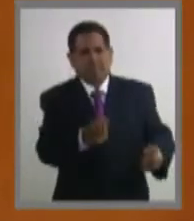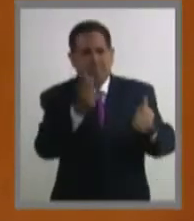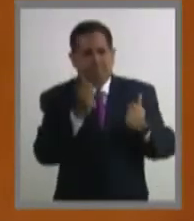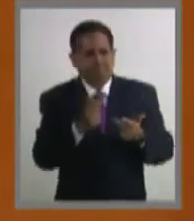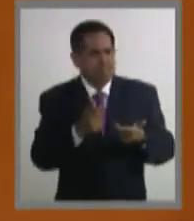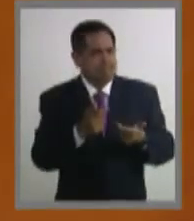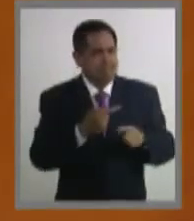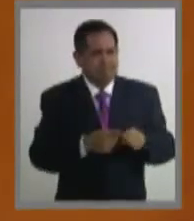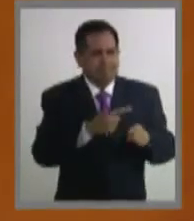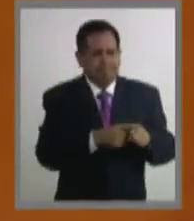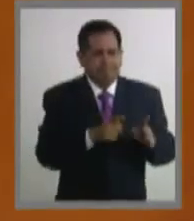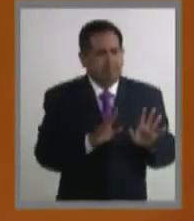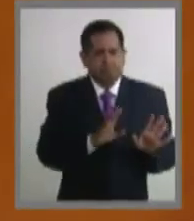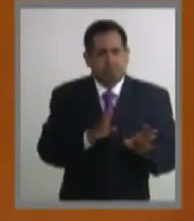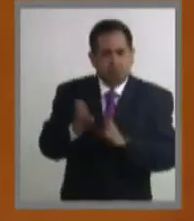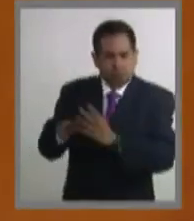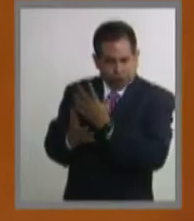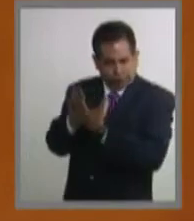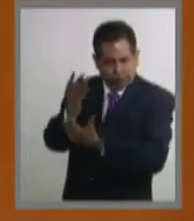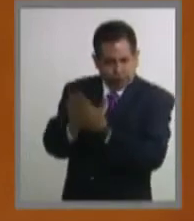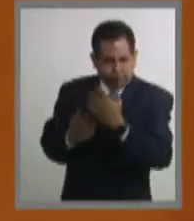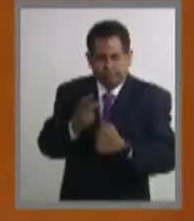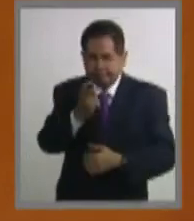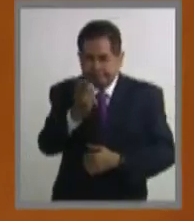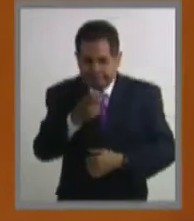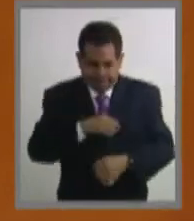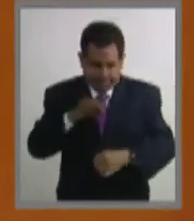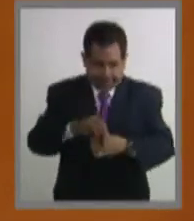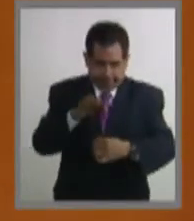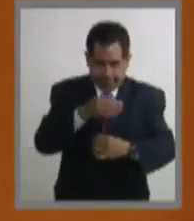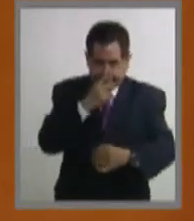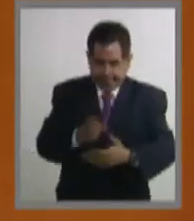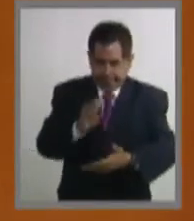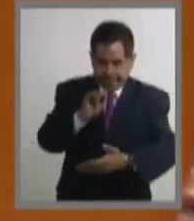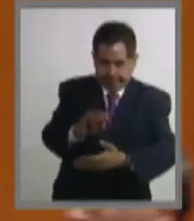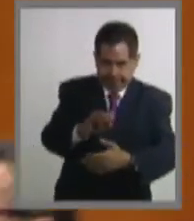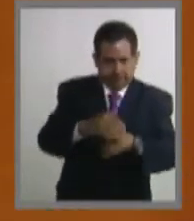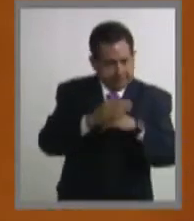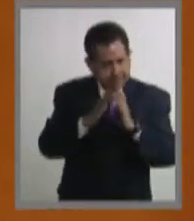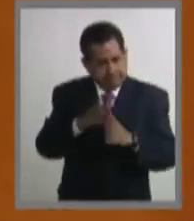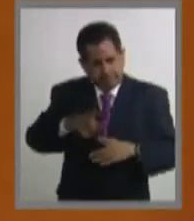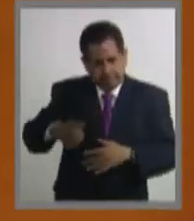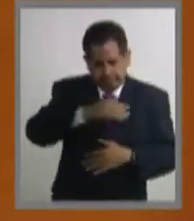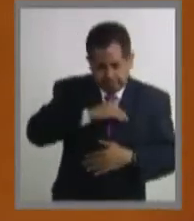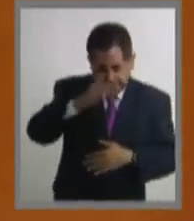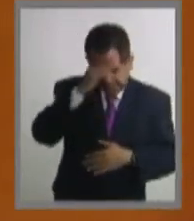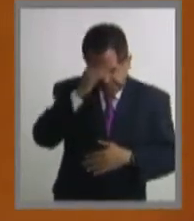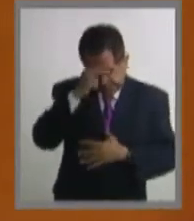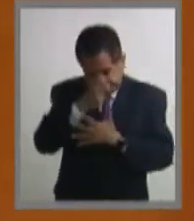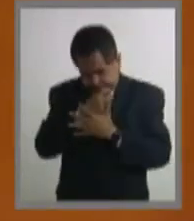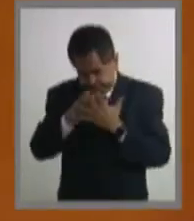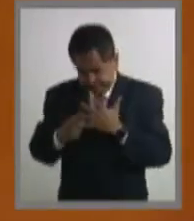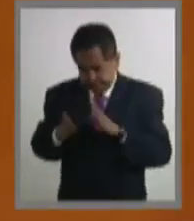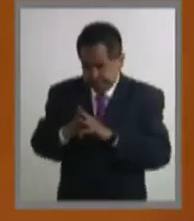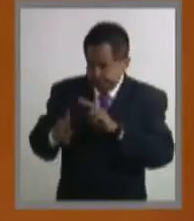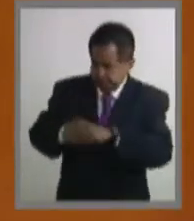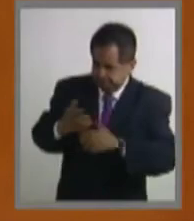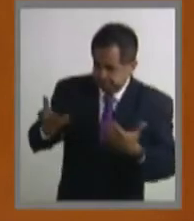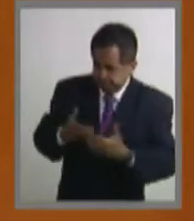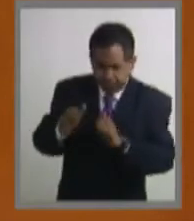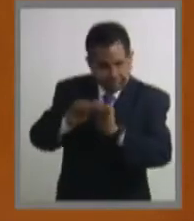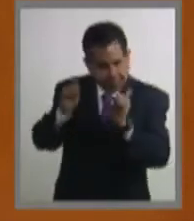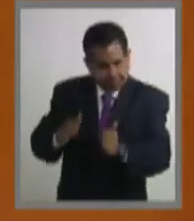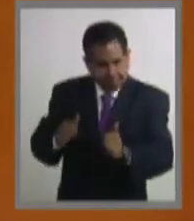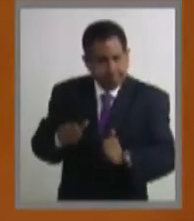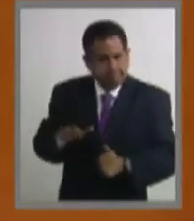hacer esa artesanía. Así que votaré a favor e invito a que se tomen en cuenta estos elementos de la producción artesanal de